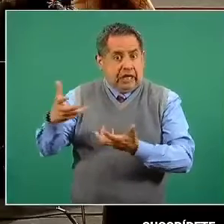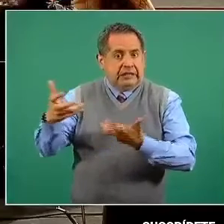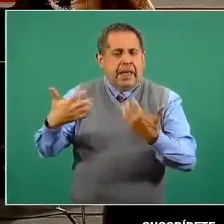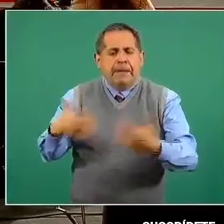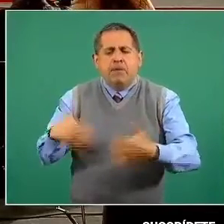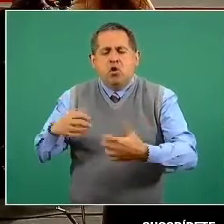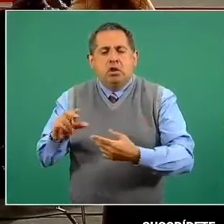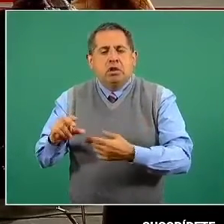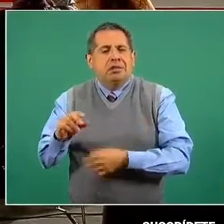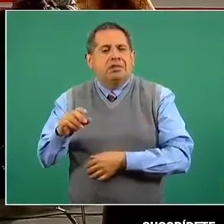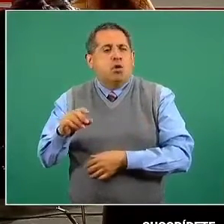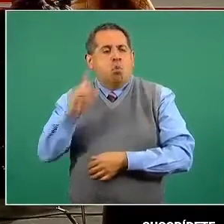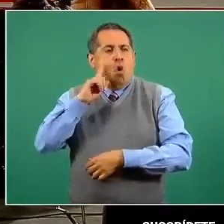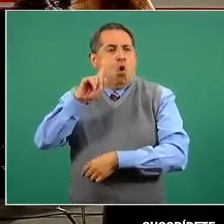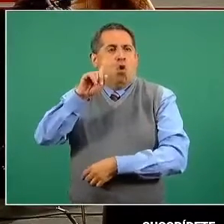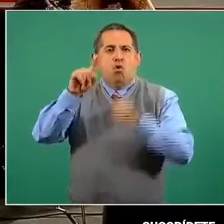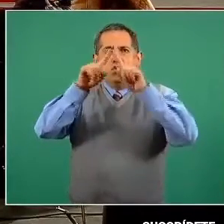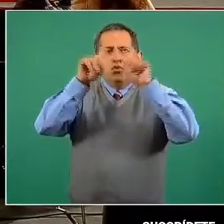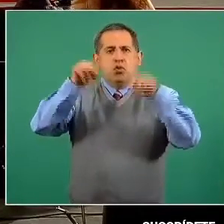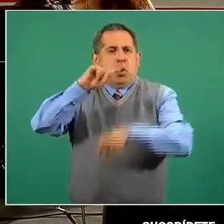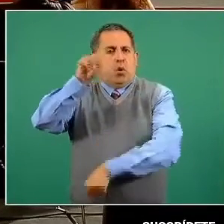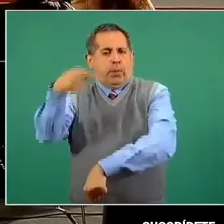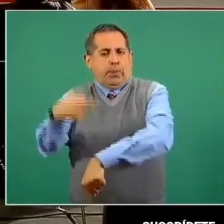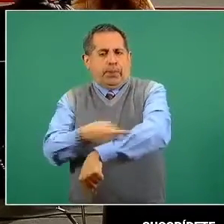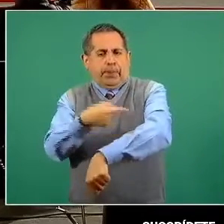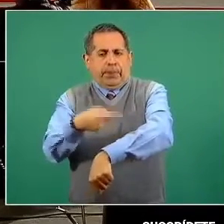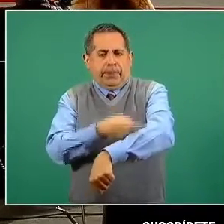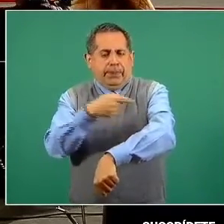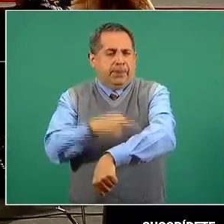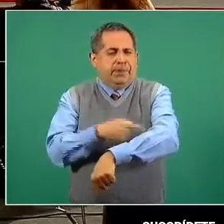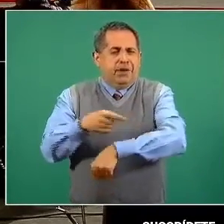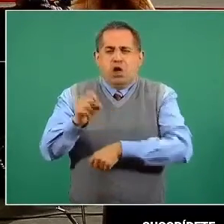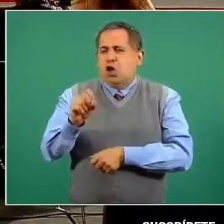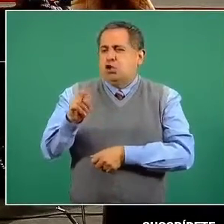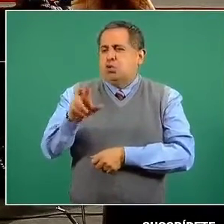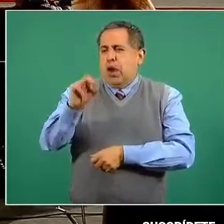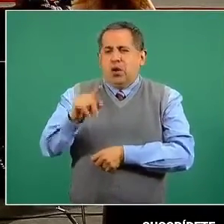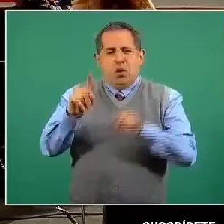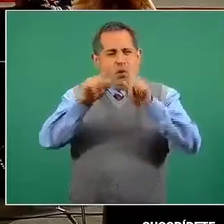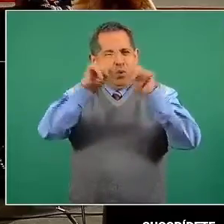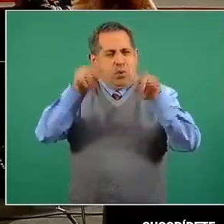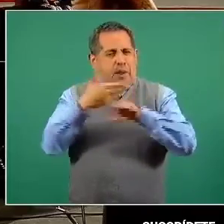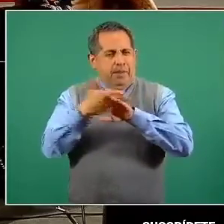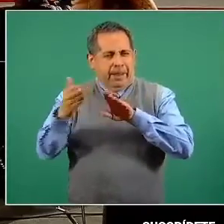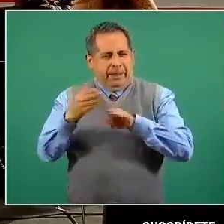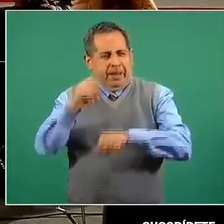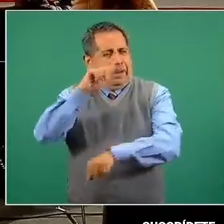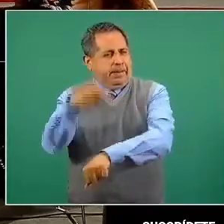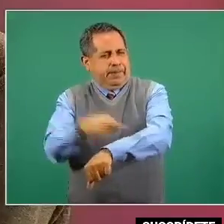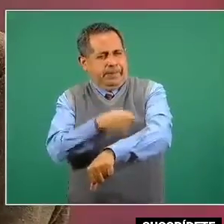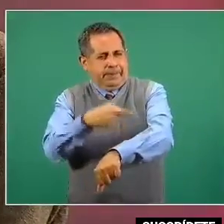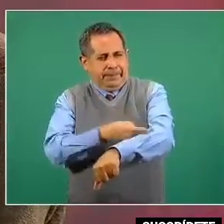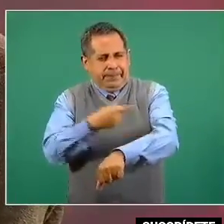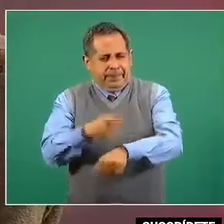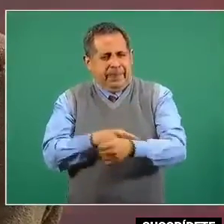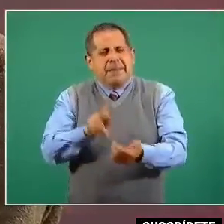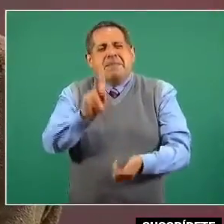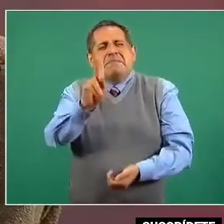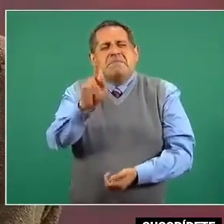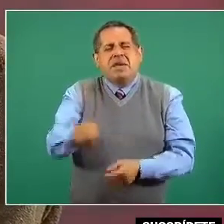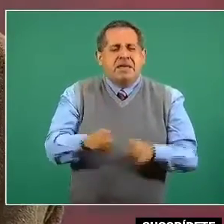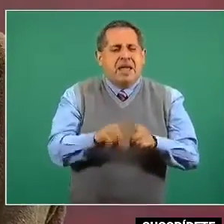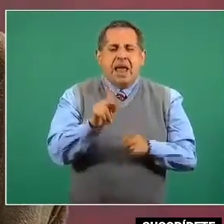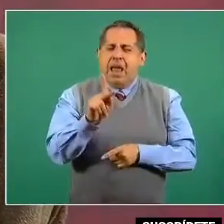un suero equino hiperinmune. Esto es parecido a el tema de las transfusiones de plasma de